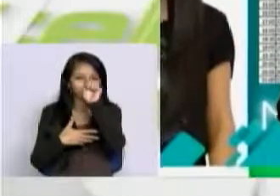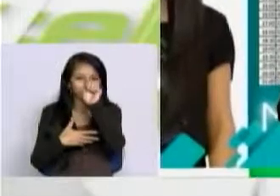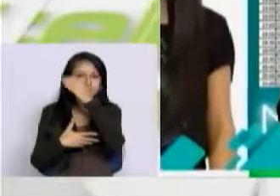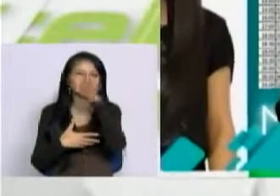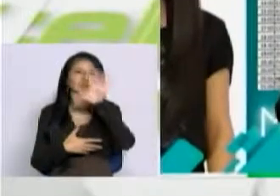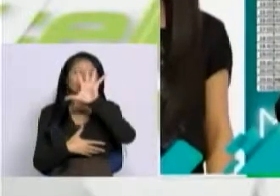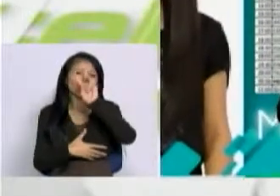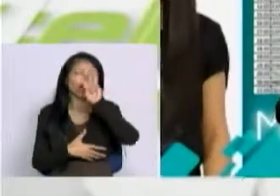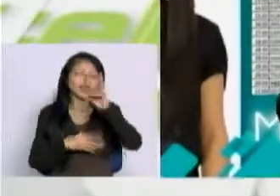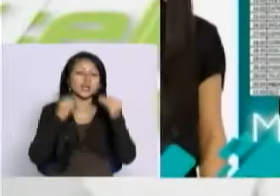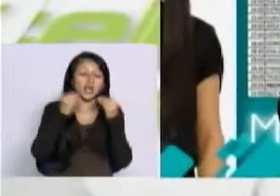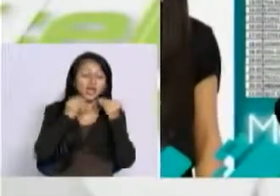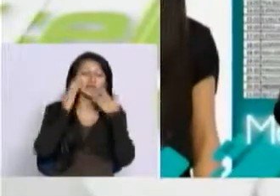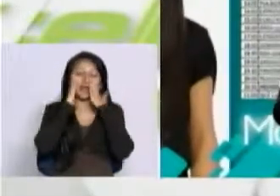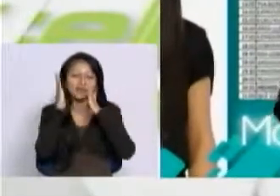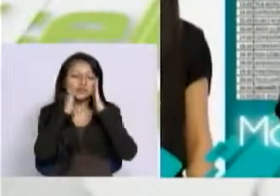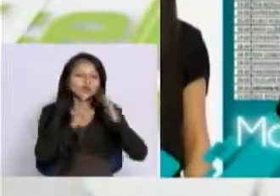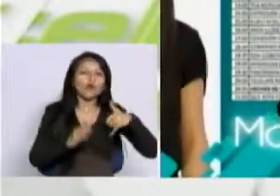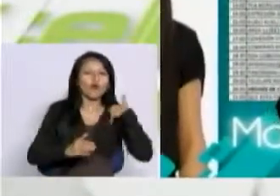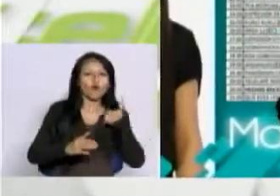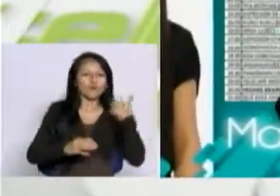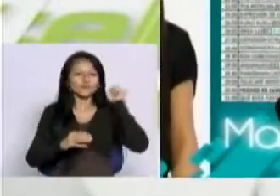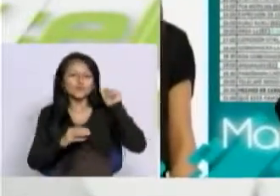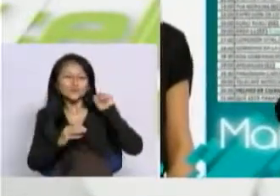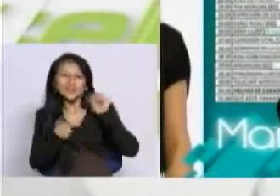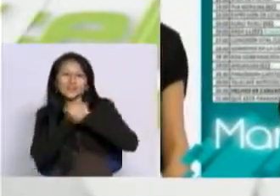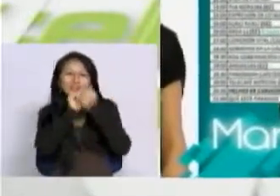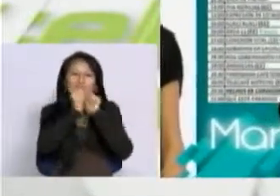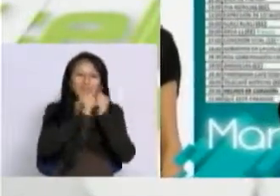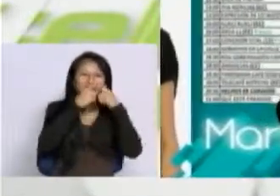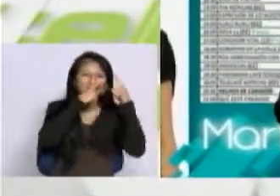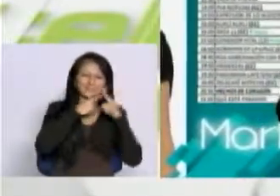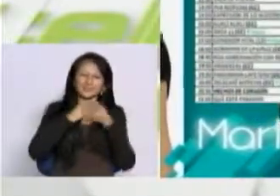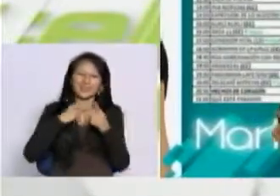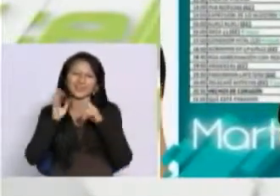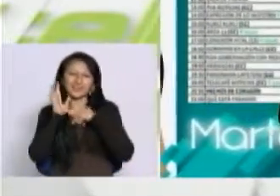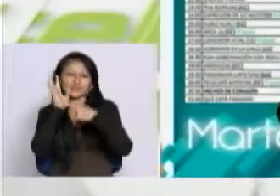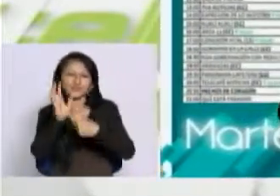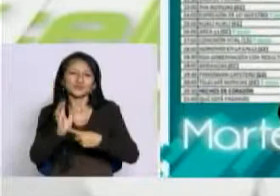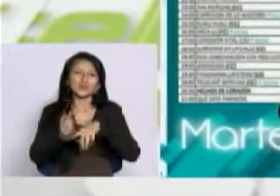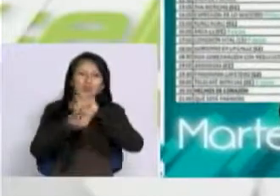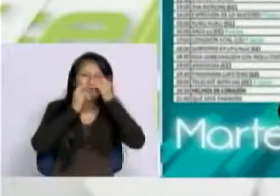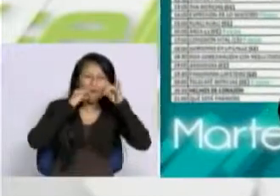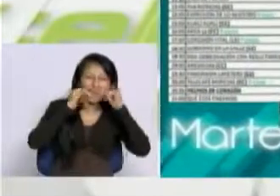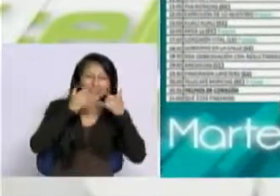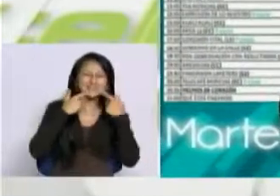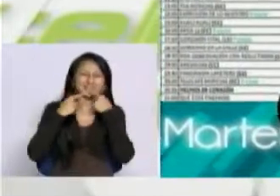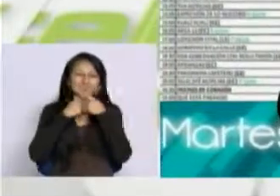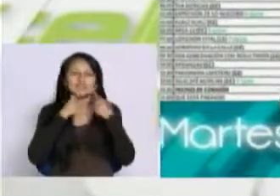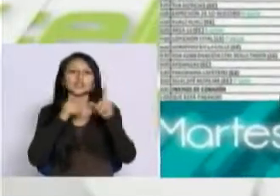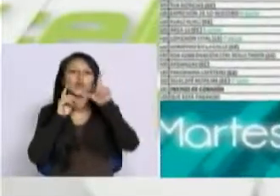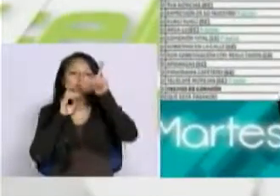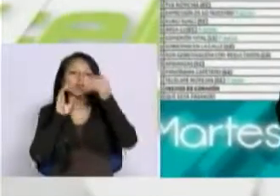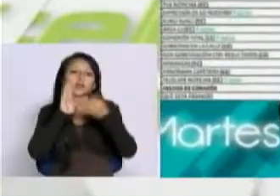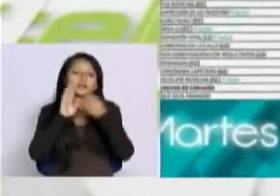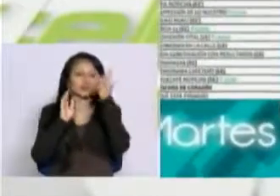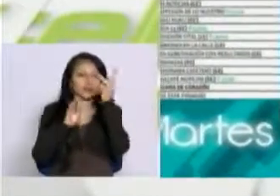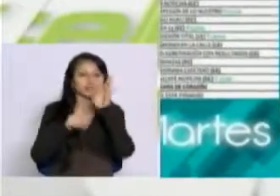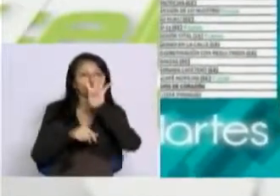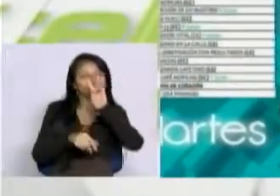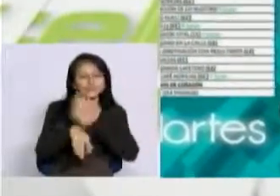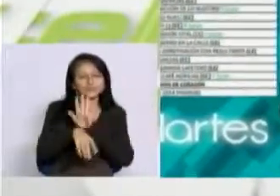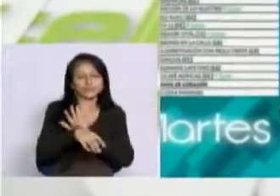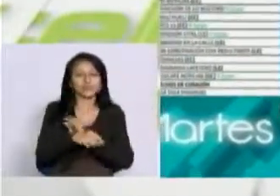converjan la cultura tradicional, la música, los deportes, el arte libre, la expresión, la aventura, entre otros, de lunes a viernes a las 4 de la